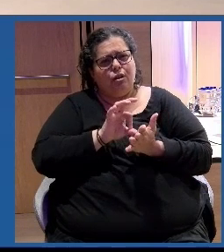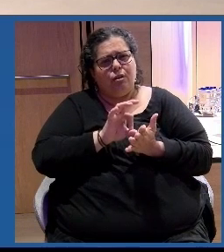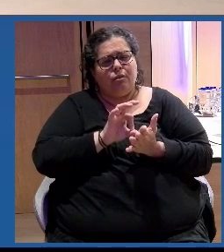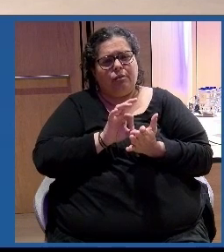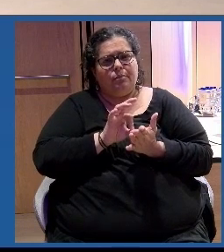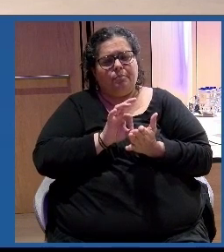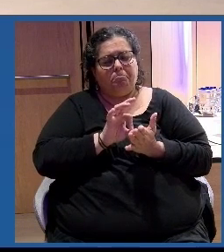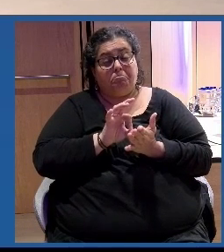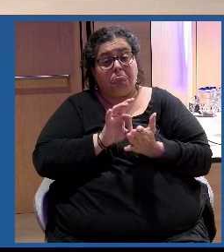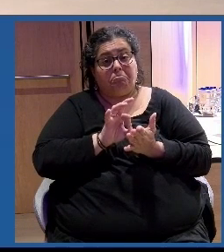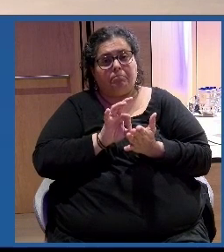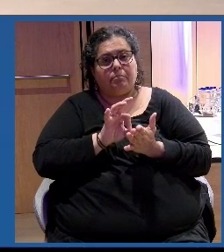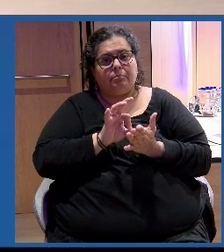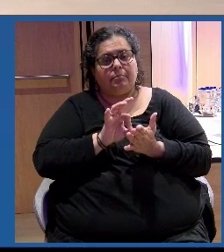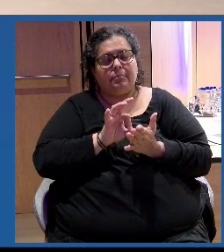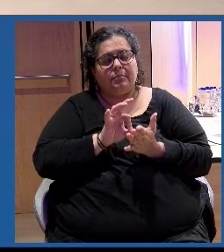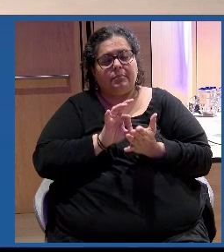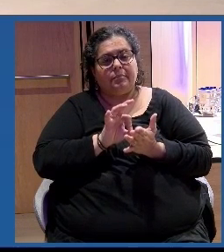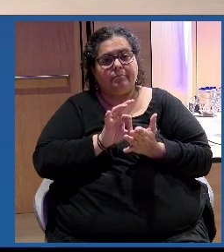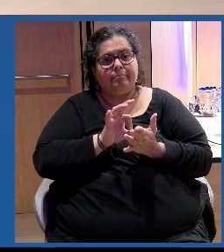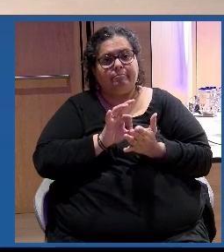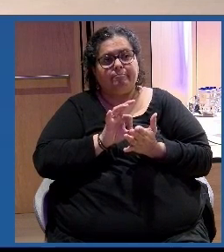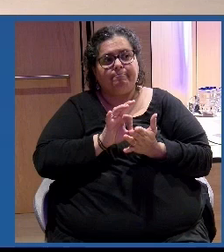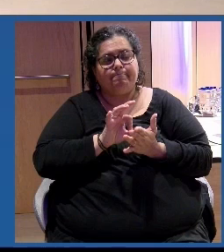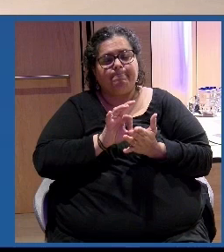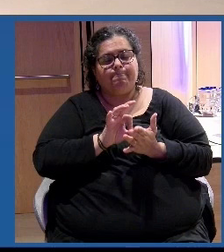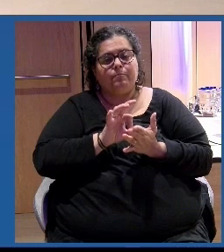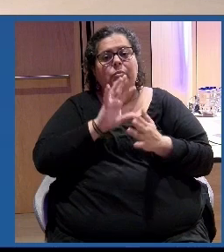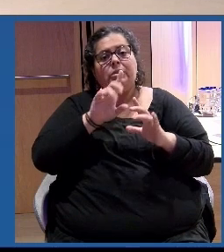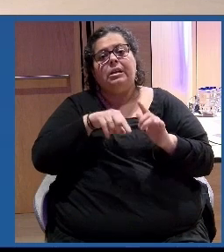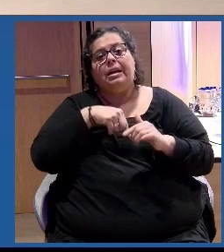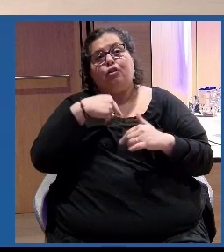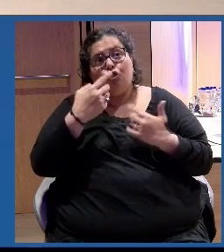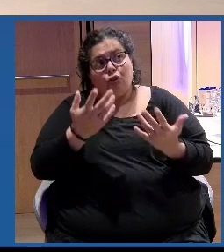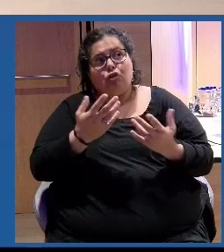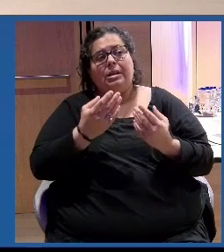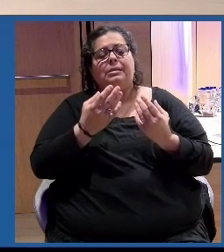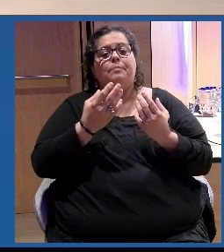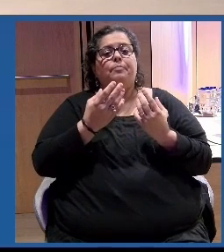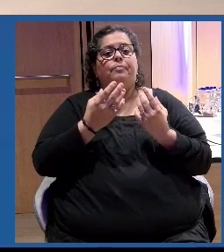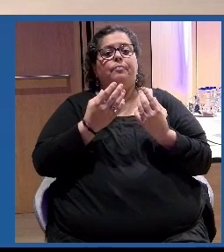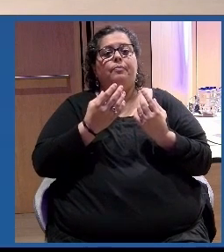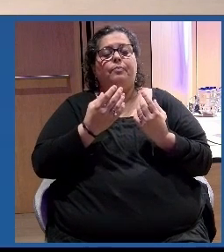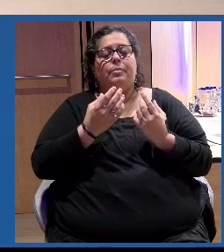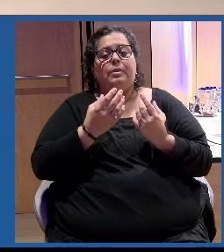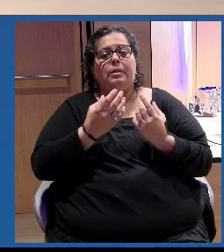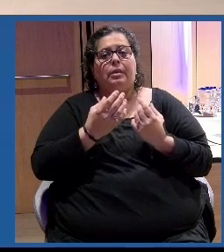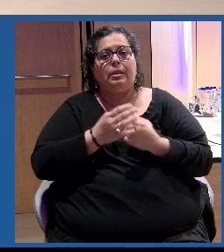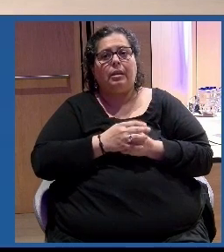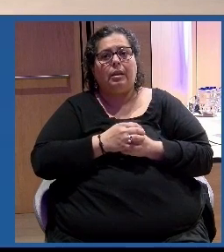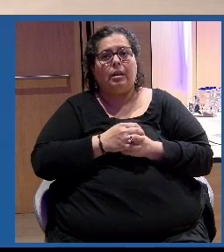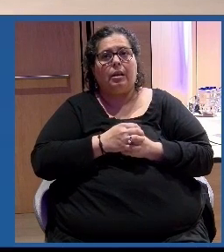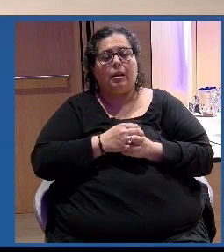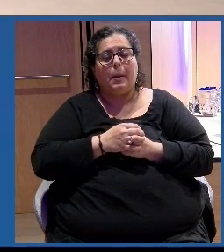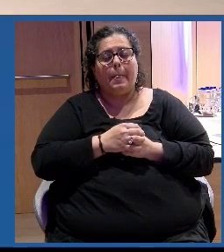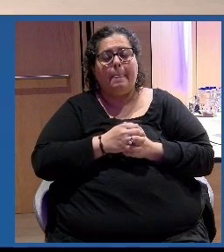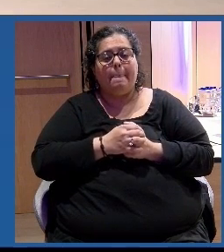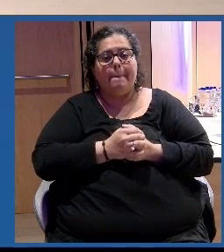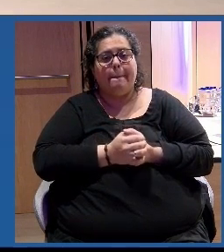Dicho eso, en la lógica de tirar los dados, digamos, ¿quién nos entregan los números hoy por hoy en el portal nuestro?